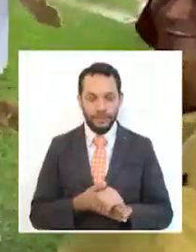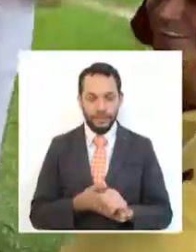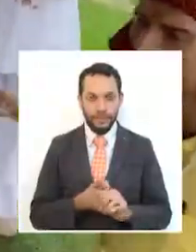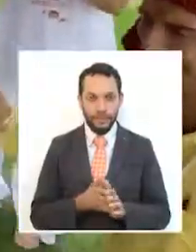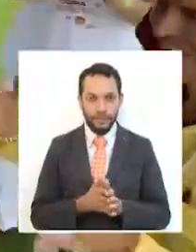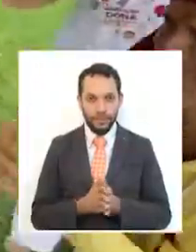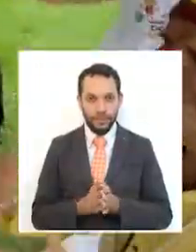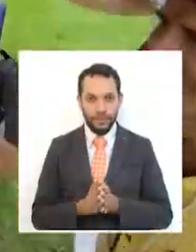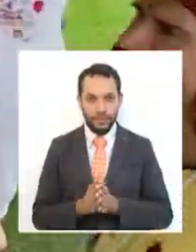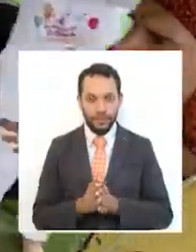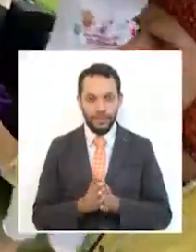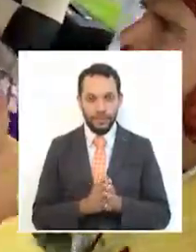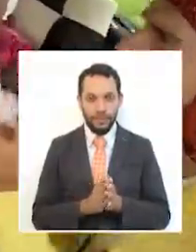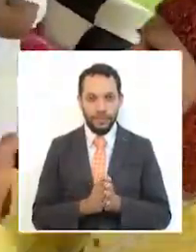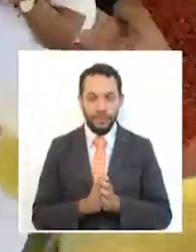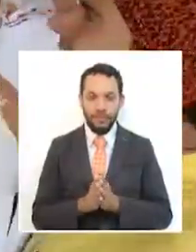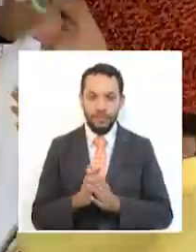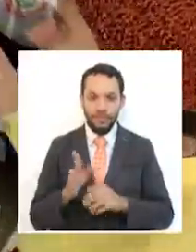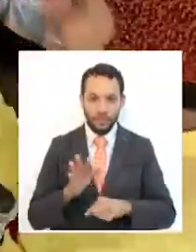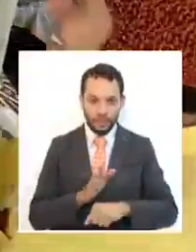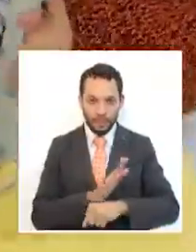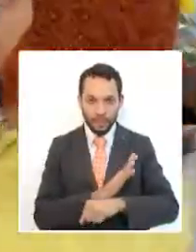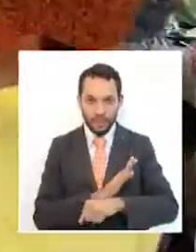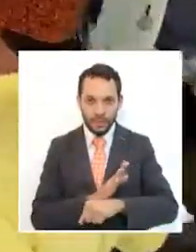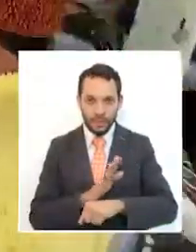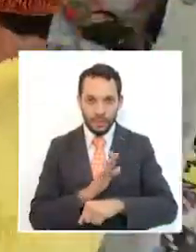y hacia arriba